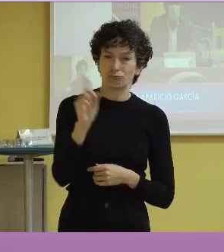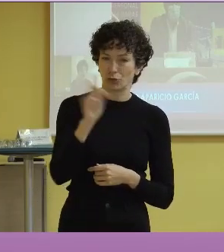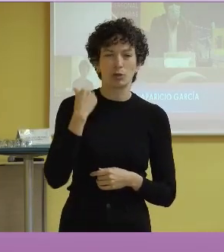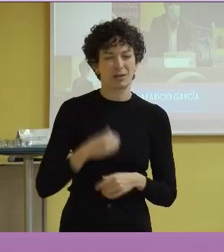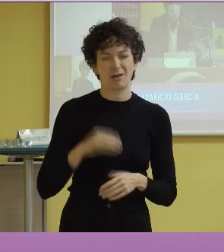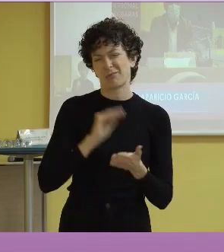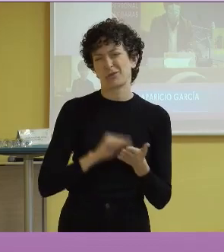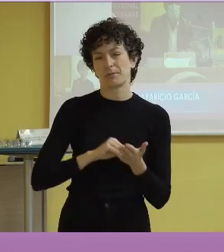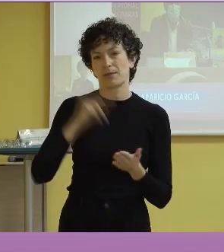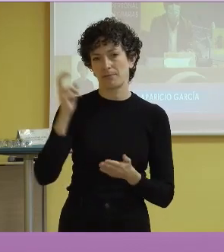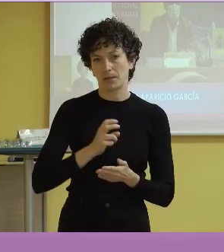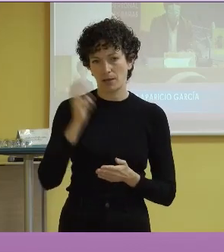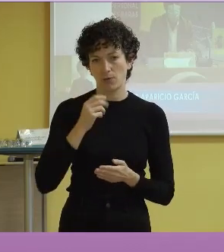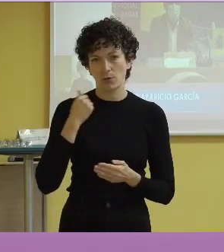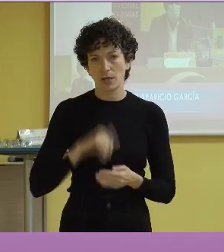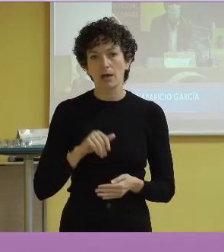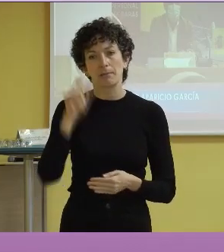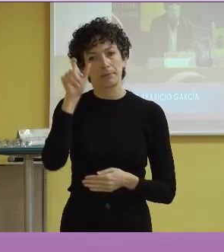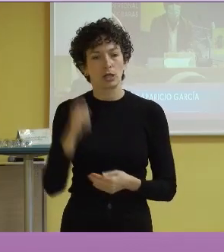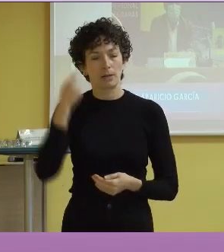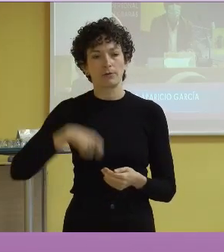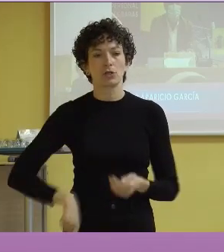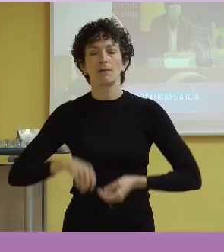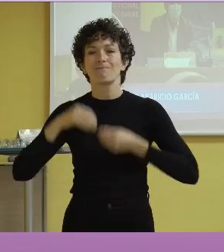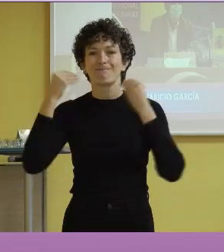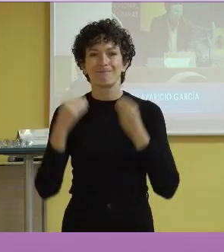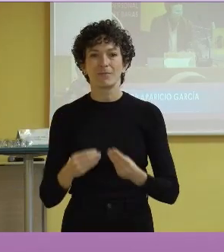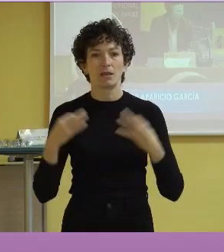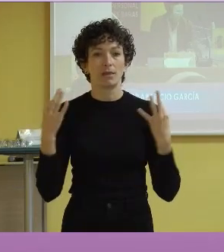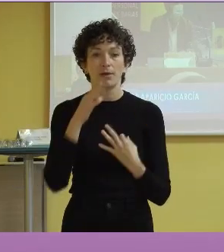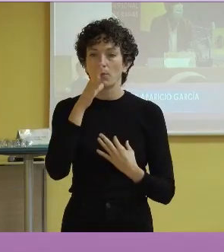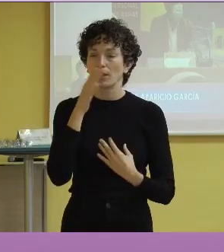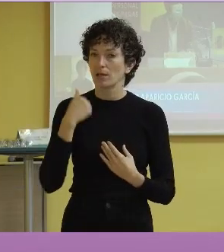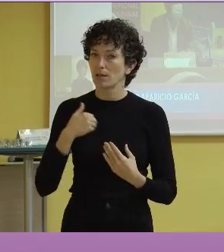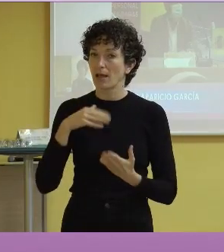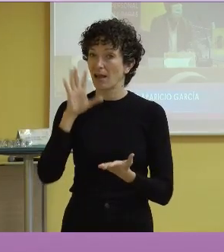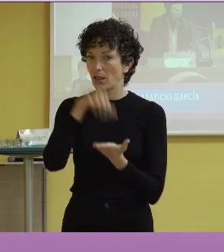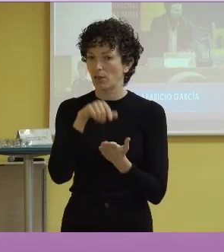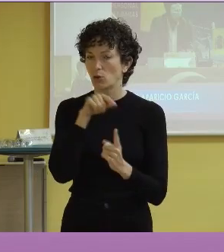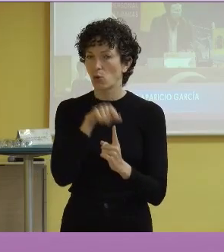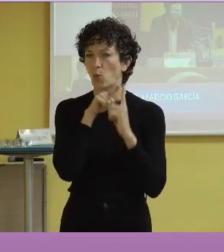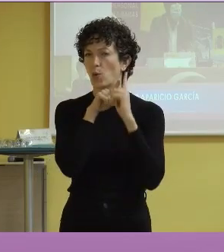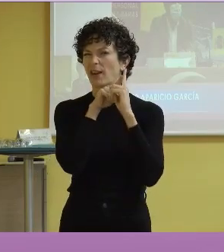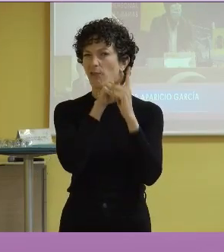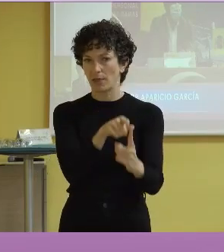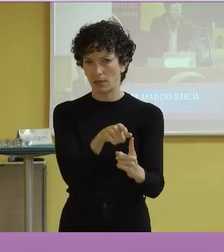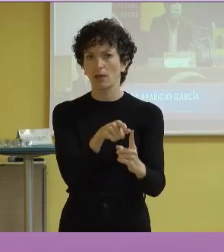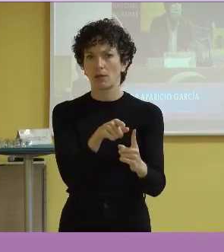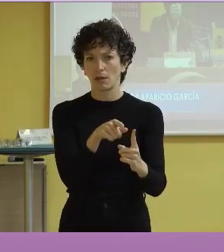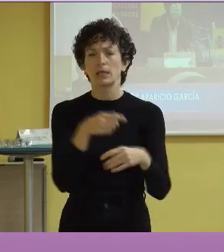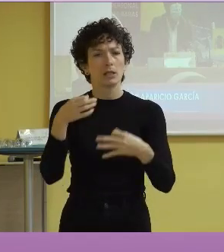veces. Debe ser una gran profesional porque tiene mucha referencia en el centro y nos está siempre